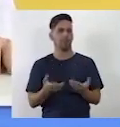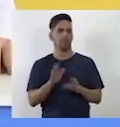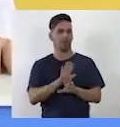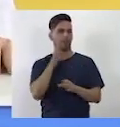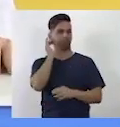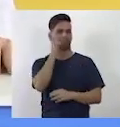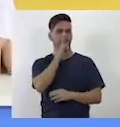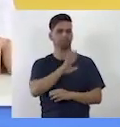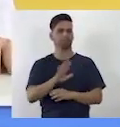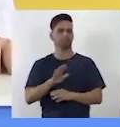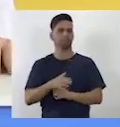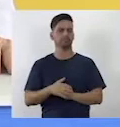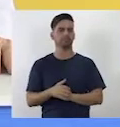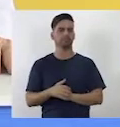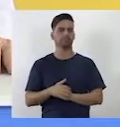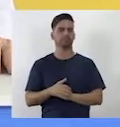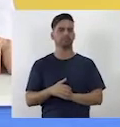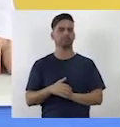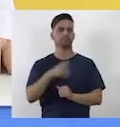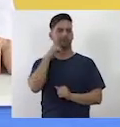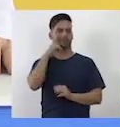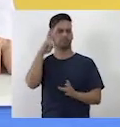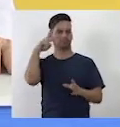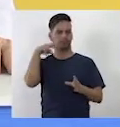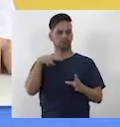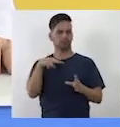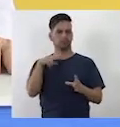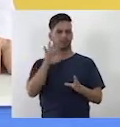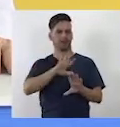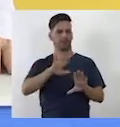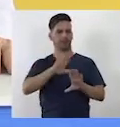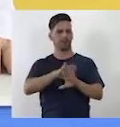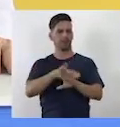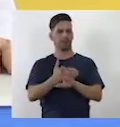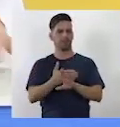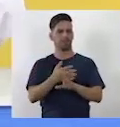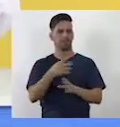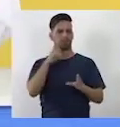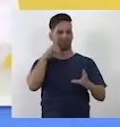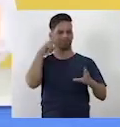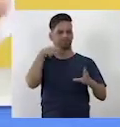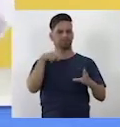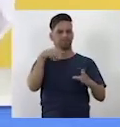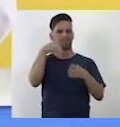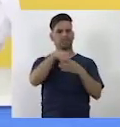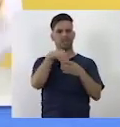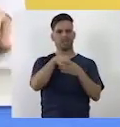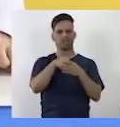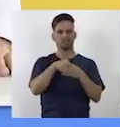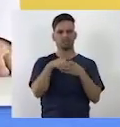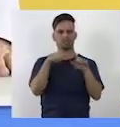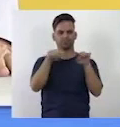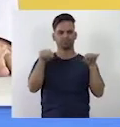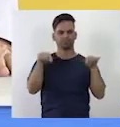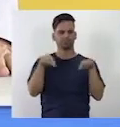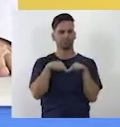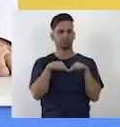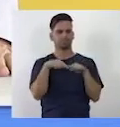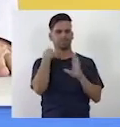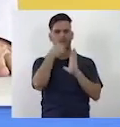pero cuando terminan si ustedes se puede percatar de grado en el hard rock o bajarlo y miren el jarro por